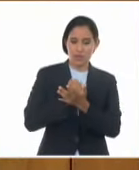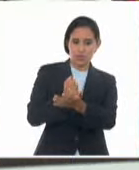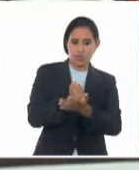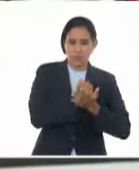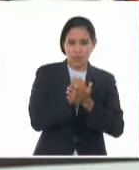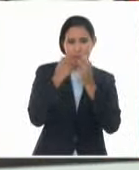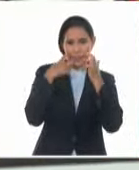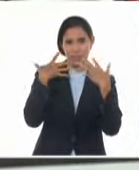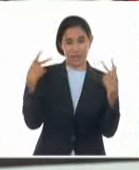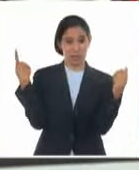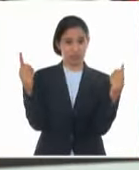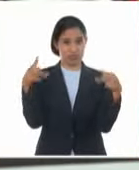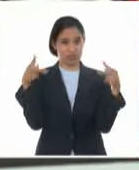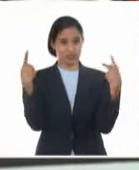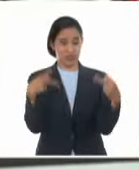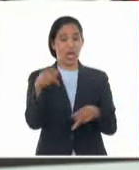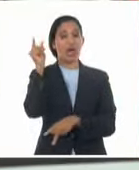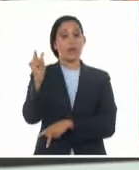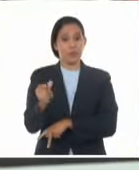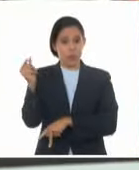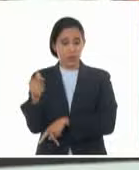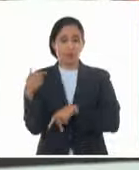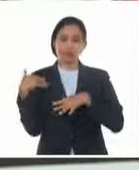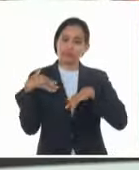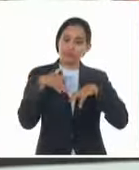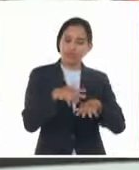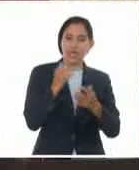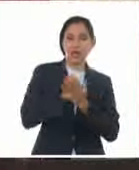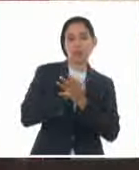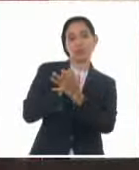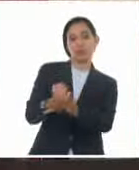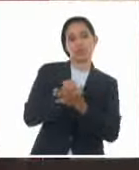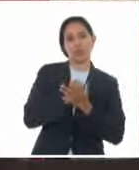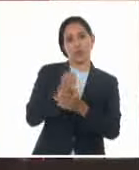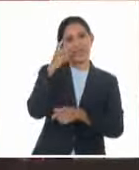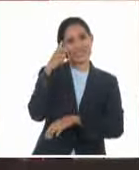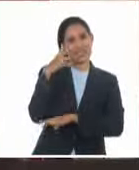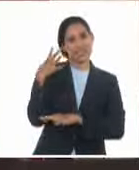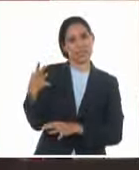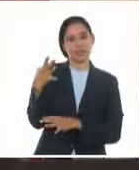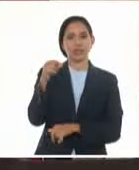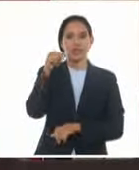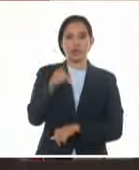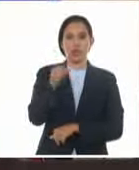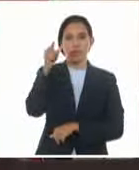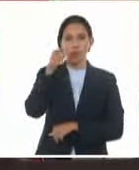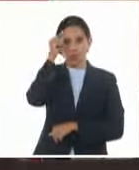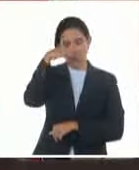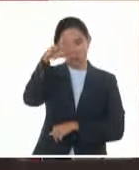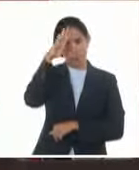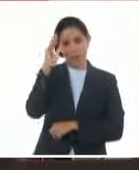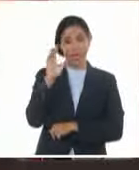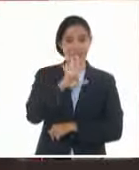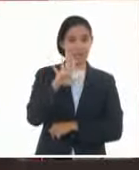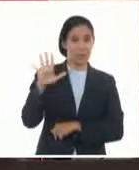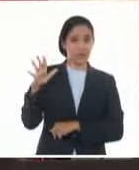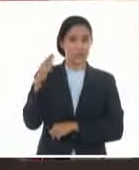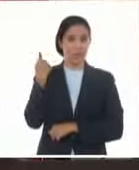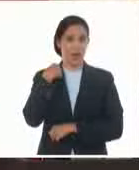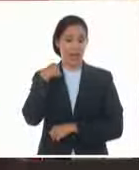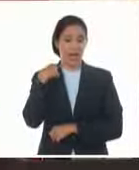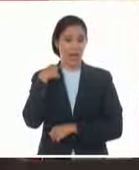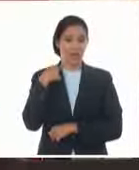de un alto nivel que contribuyen al desarrollo de la ciencia cubana. En los 55 años, el CENSA ha demostrado